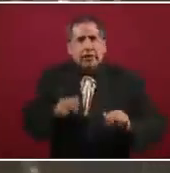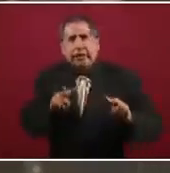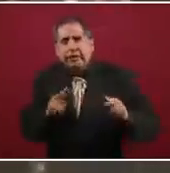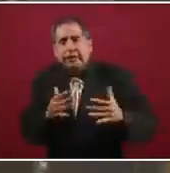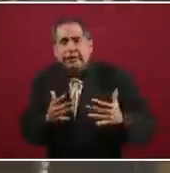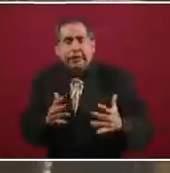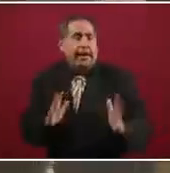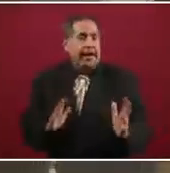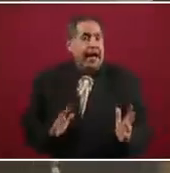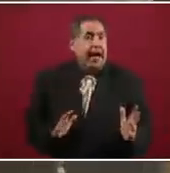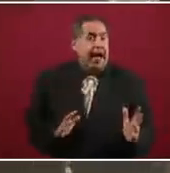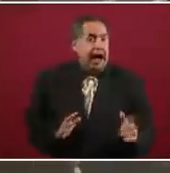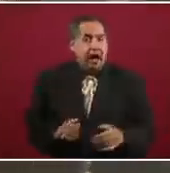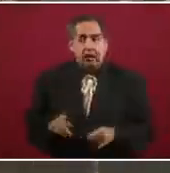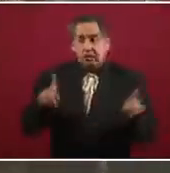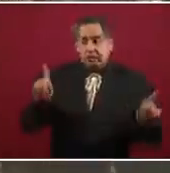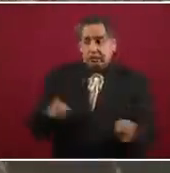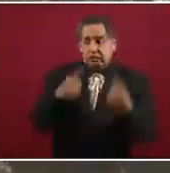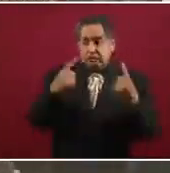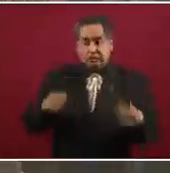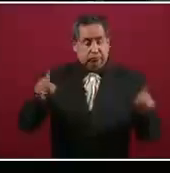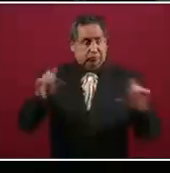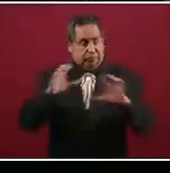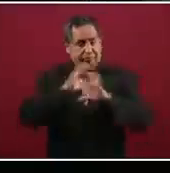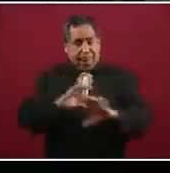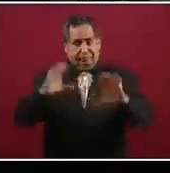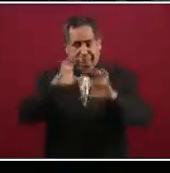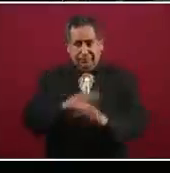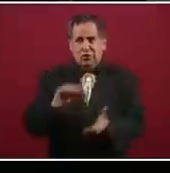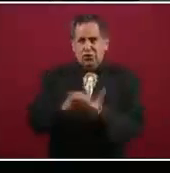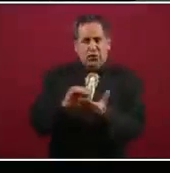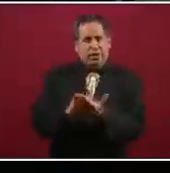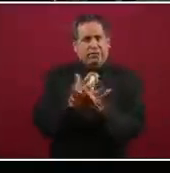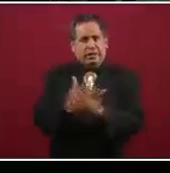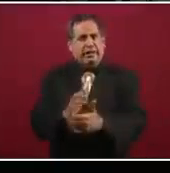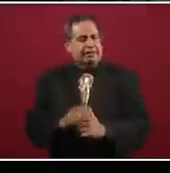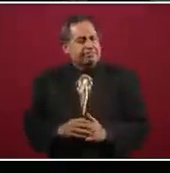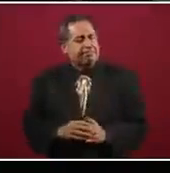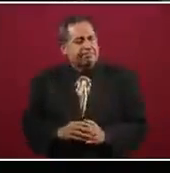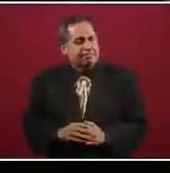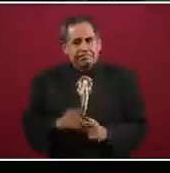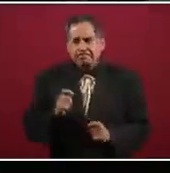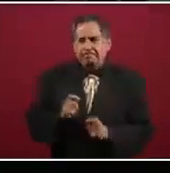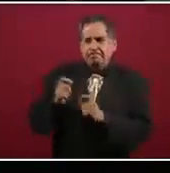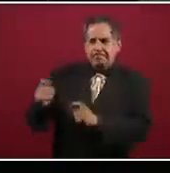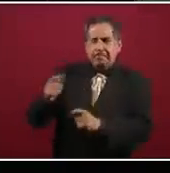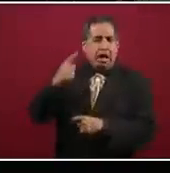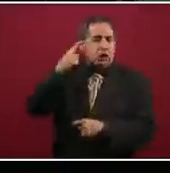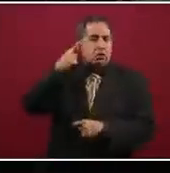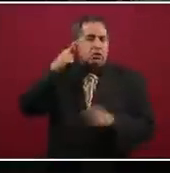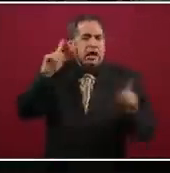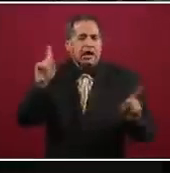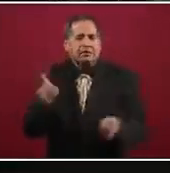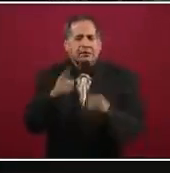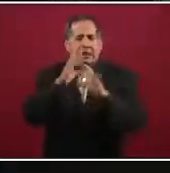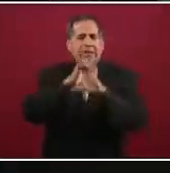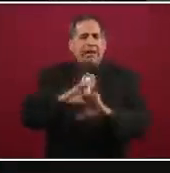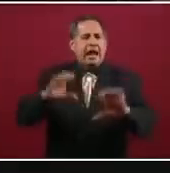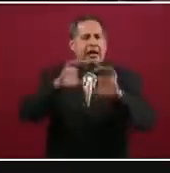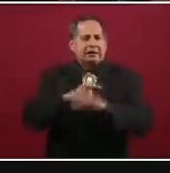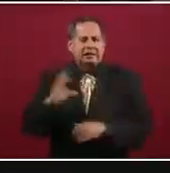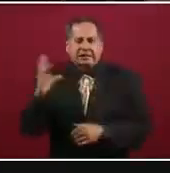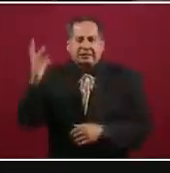pues, mientras el mariachi suene, seguimos en espera. Si les parece, vamos a escuchar el mariachi. Es muy buen momento